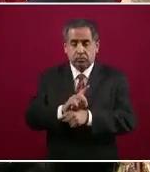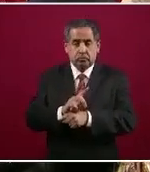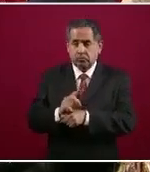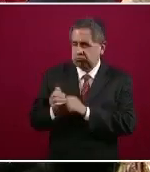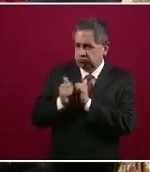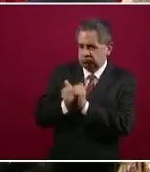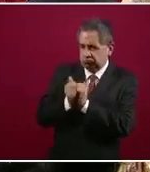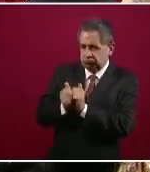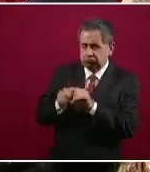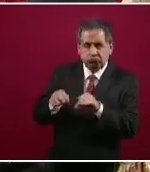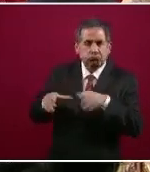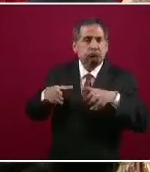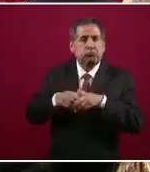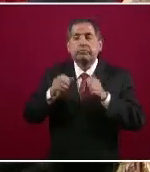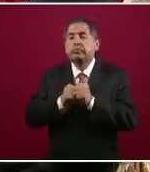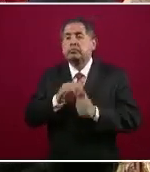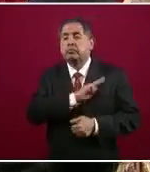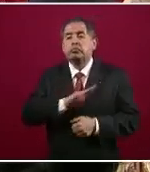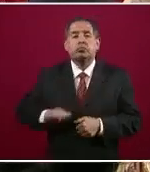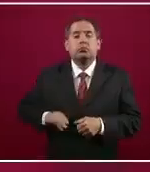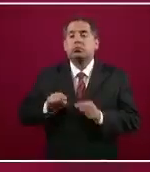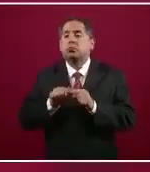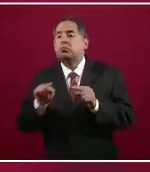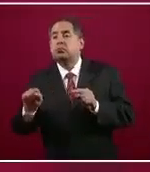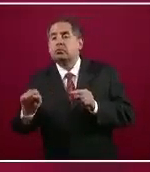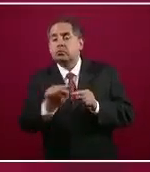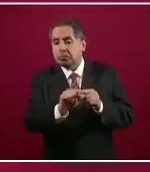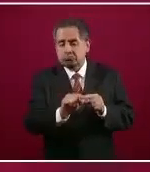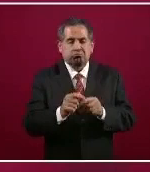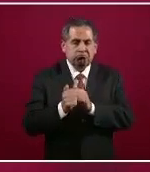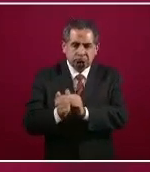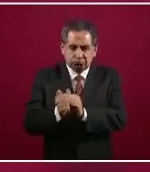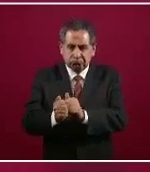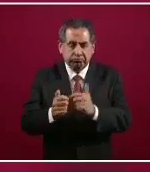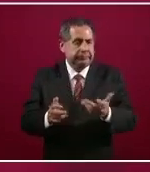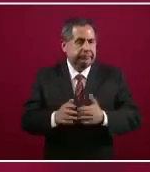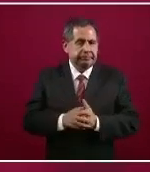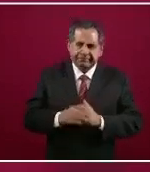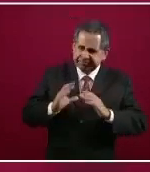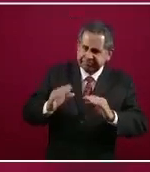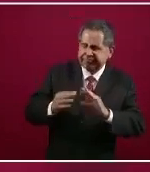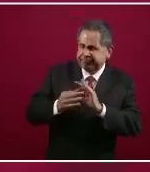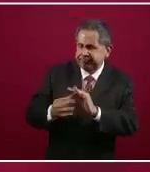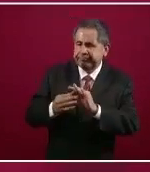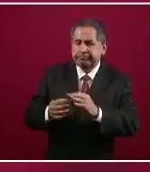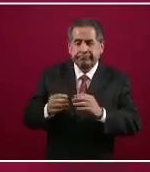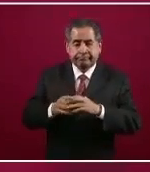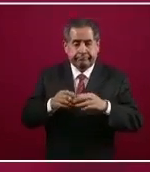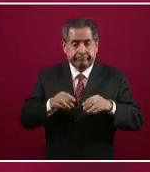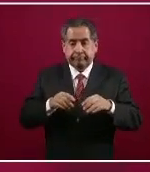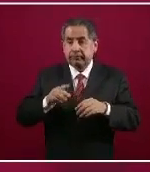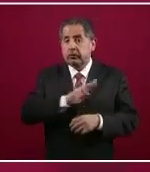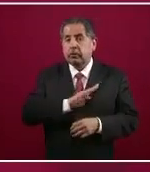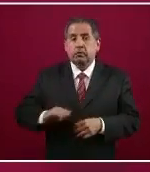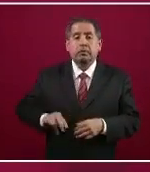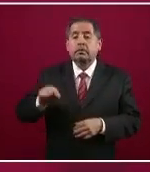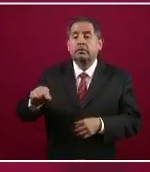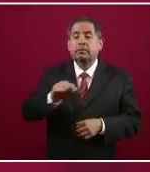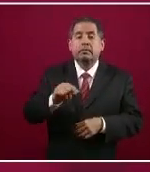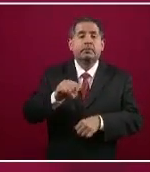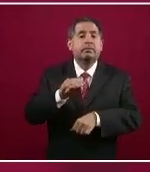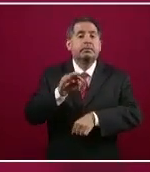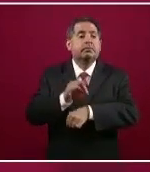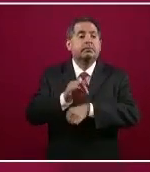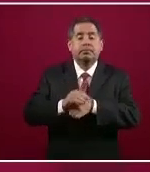de cerca de los municipios del país, el fortalecimiento de capacidades de las unidades municipales de protección